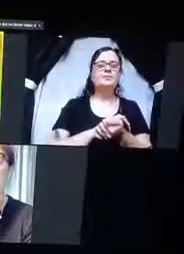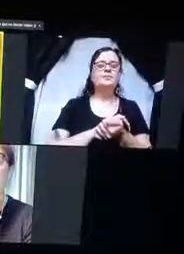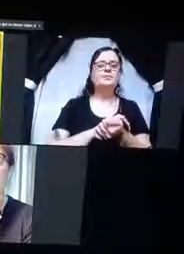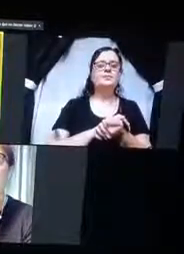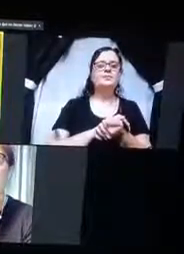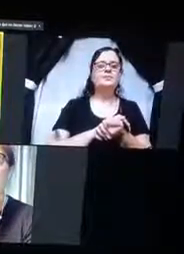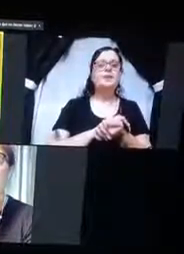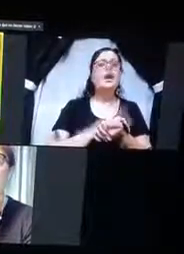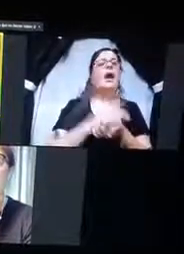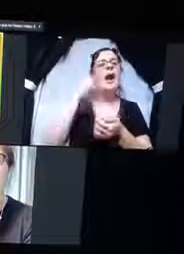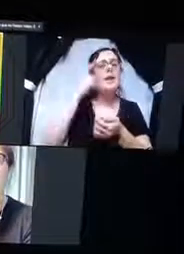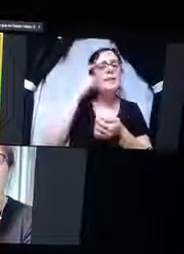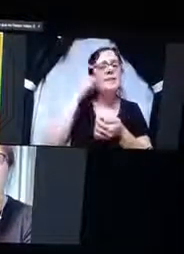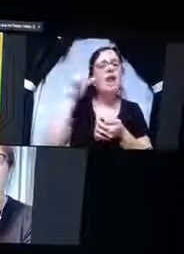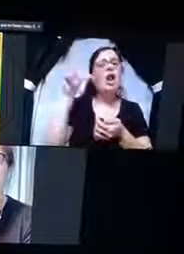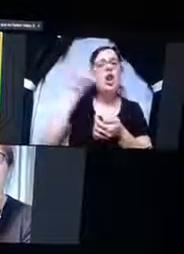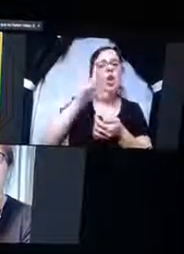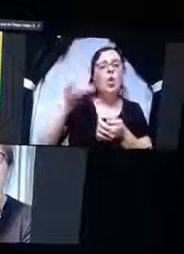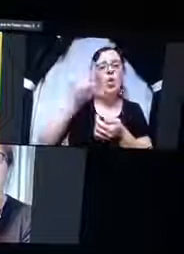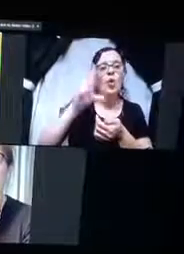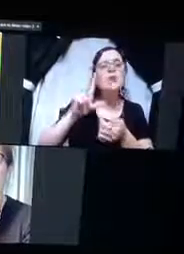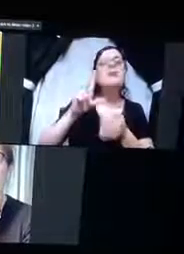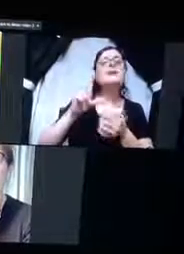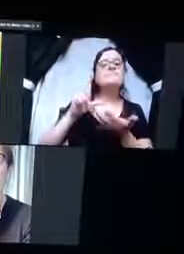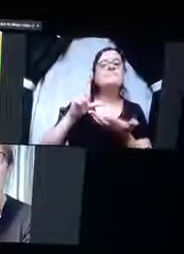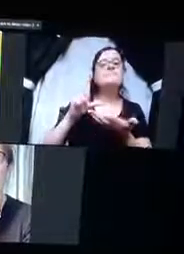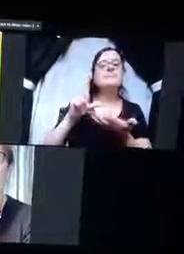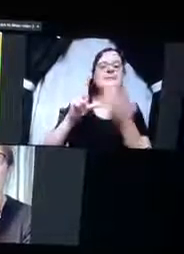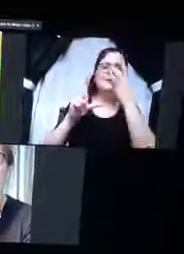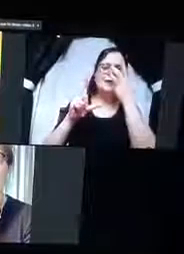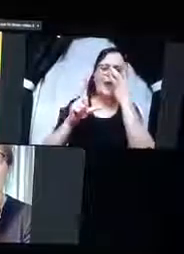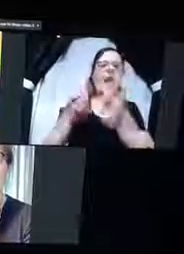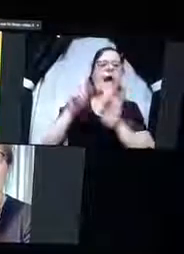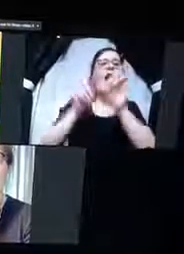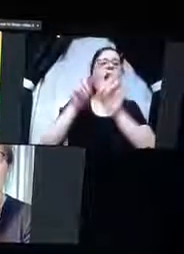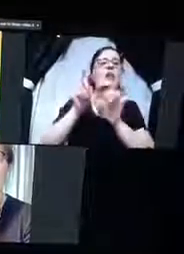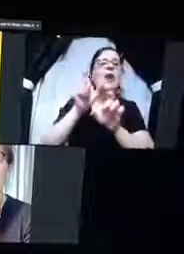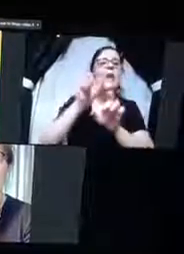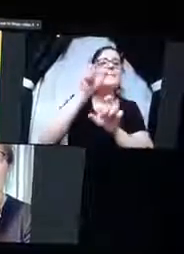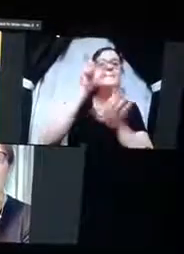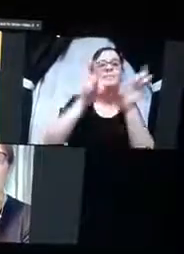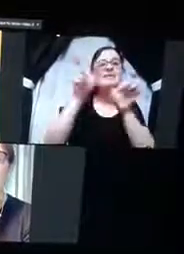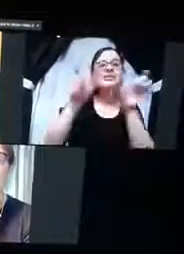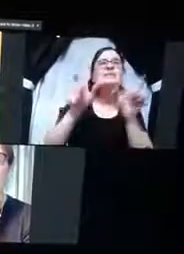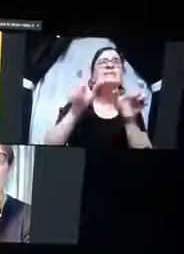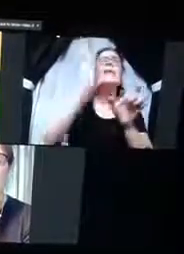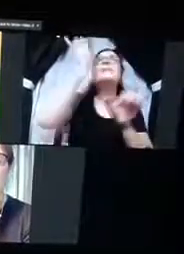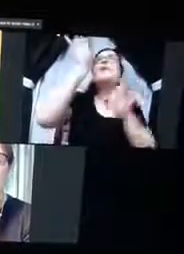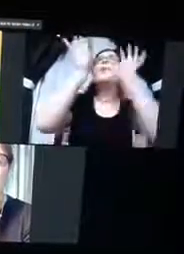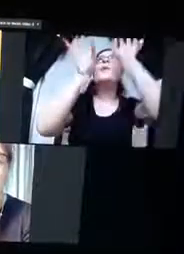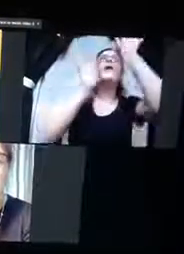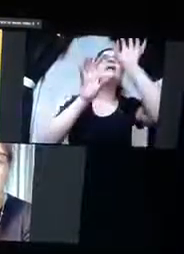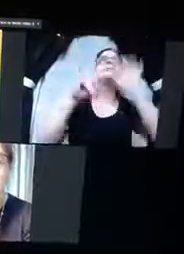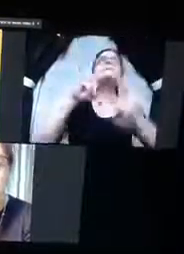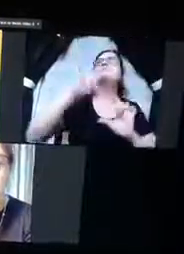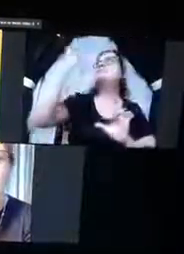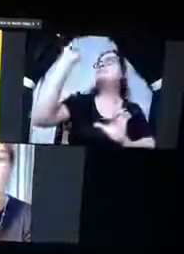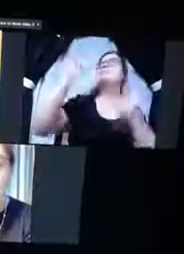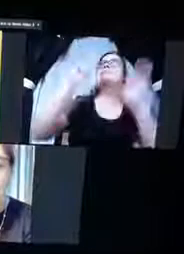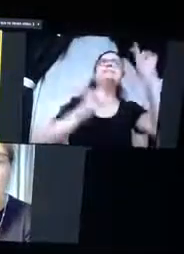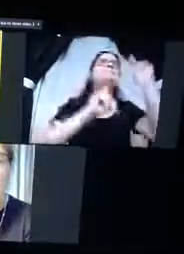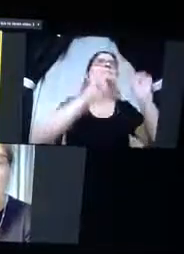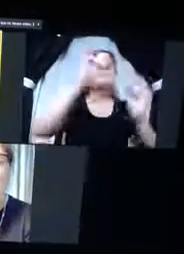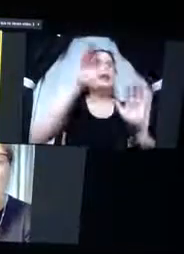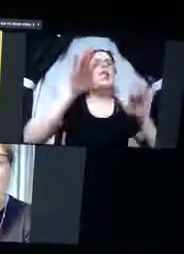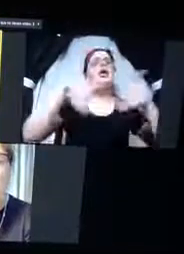La formación en logogenia también se está armando el diplomado virtual para aquellos que están dispersos por el país y que no pueden acercarse